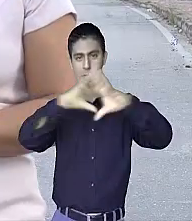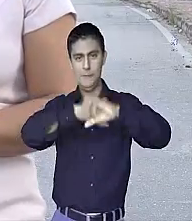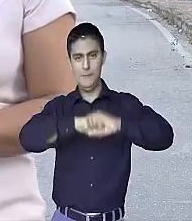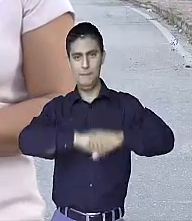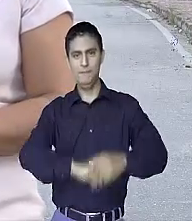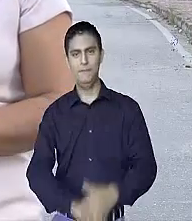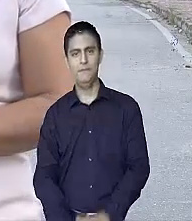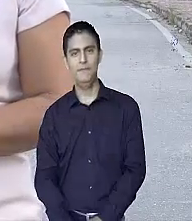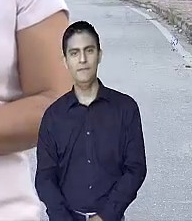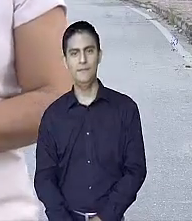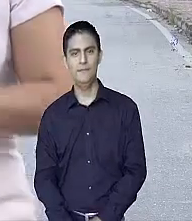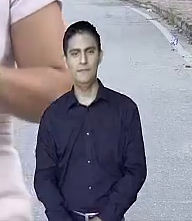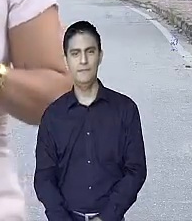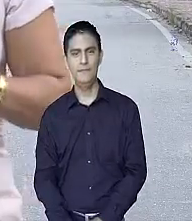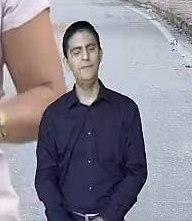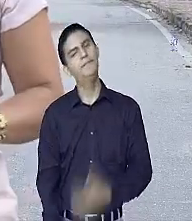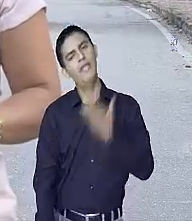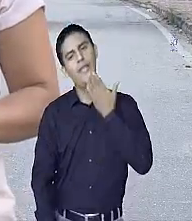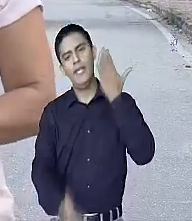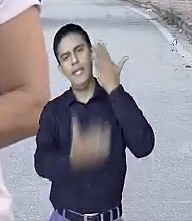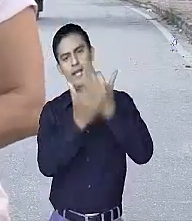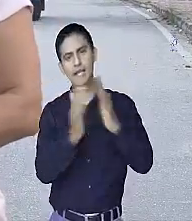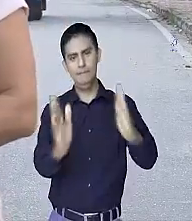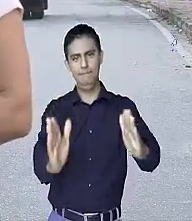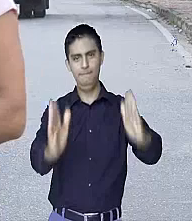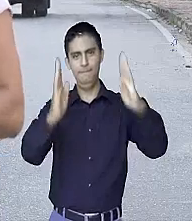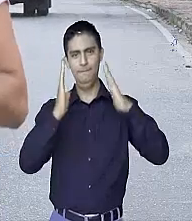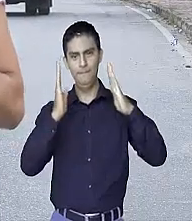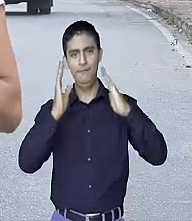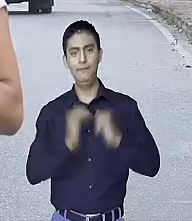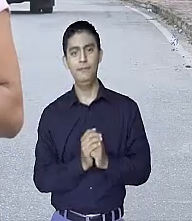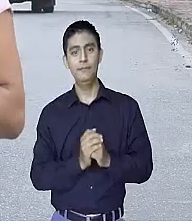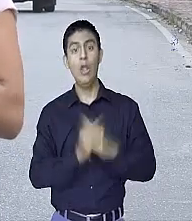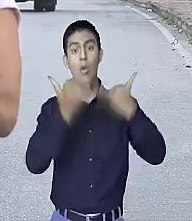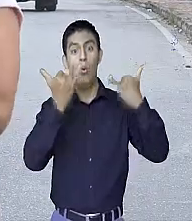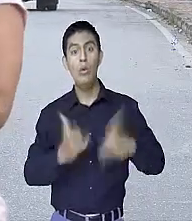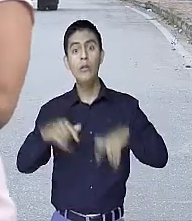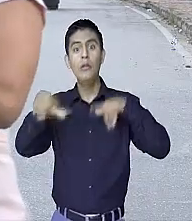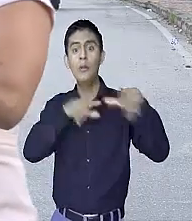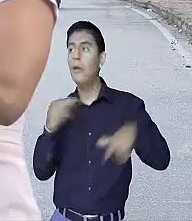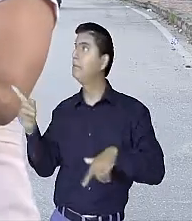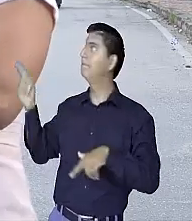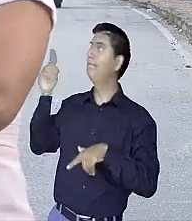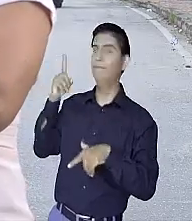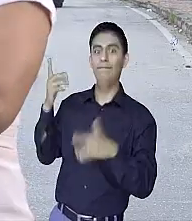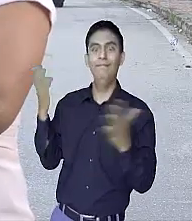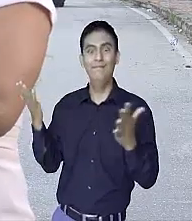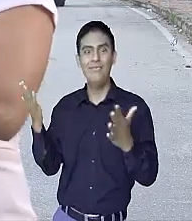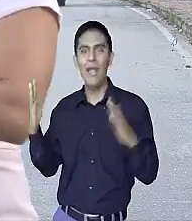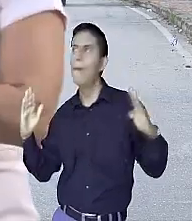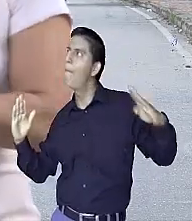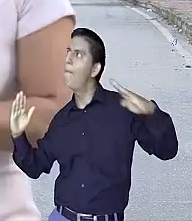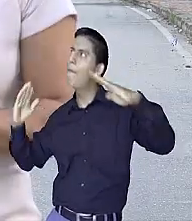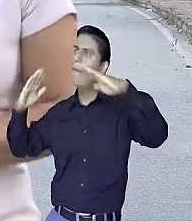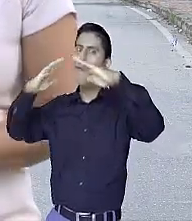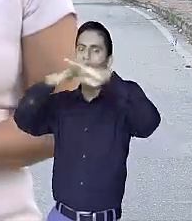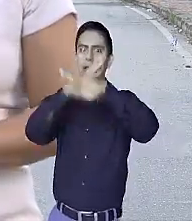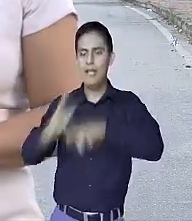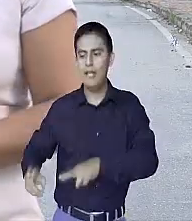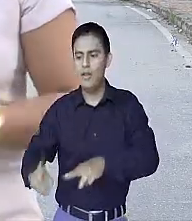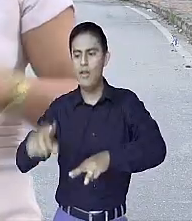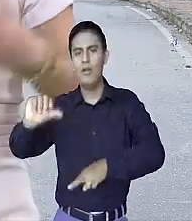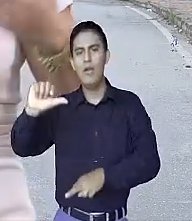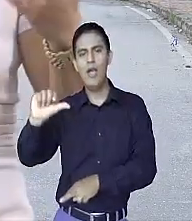minutos. Muchísimas gracias por estar con nosotros. Hoy nos encontramos en el puente sobre el río